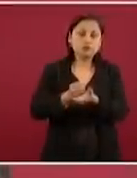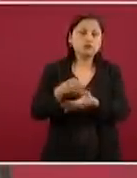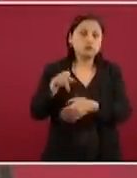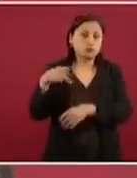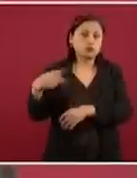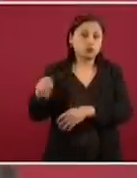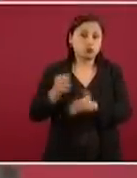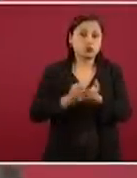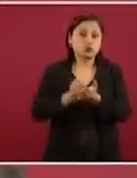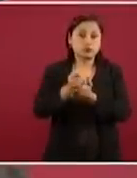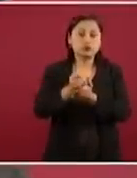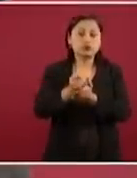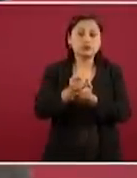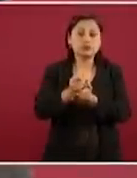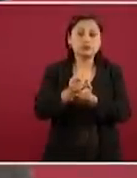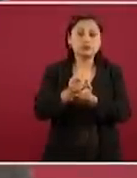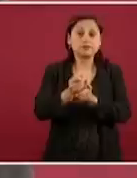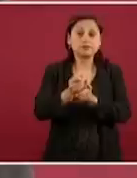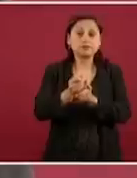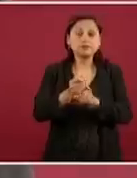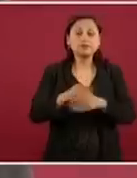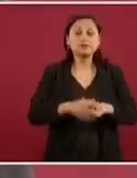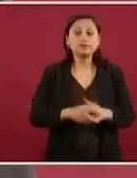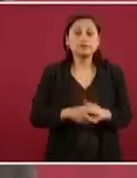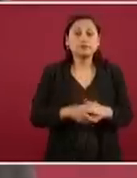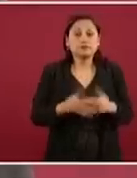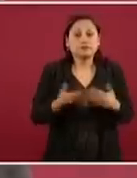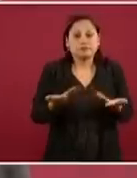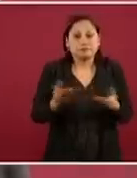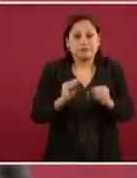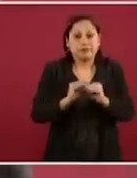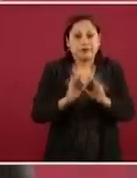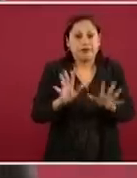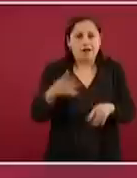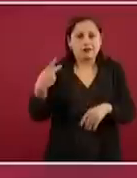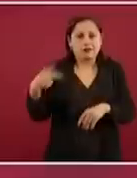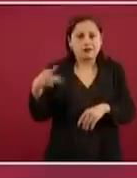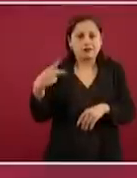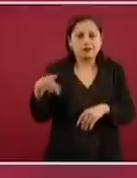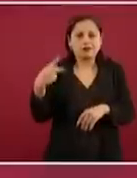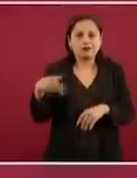y esto implica pues también